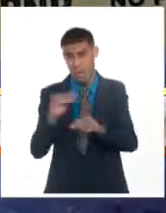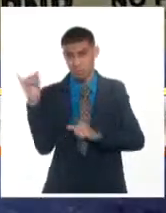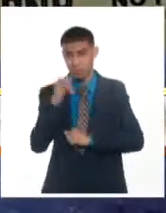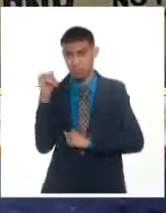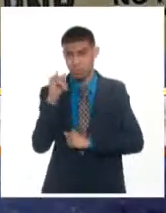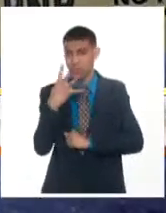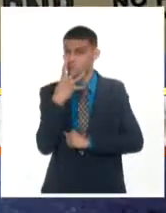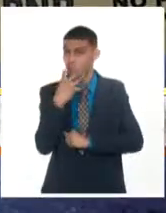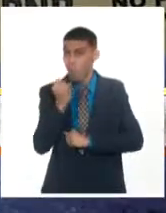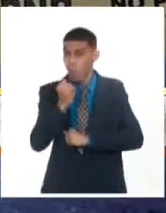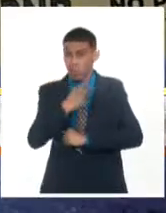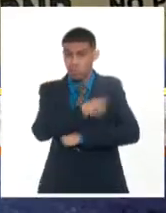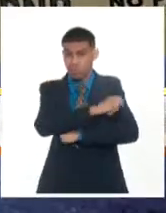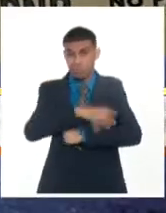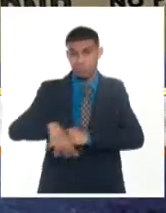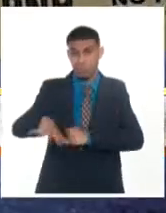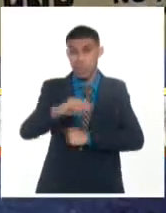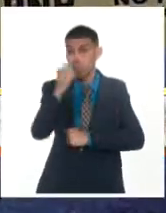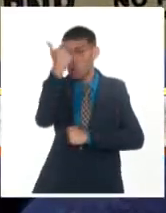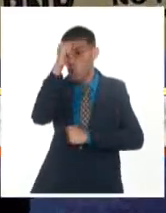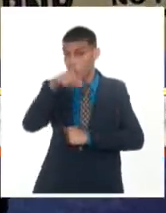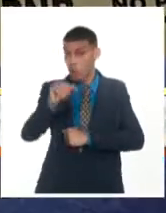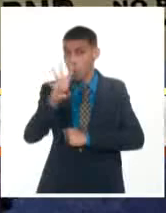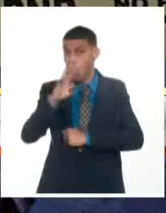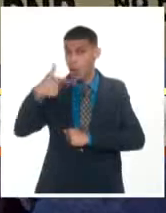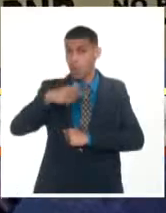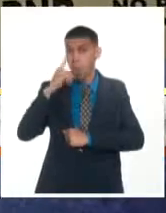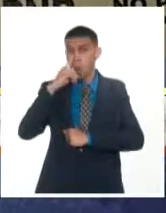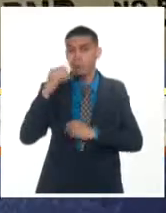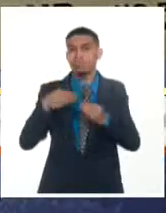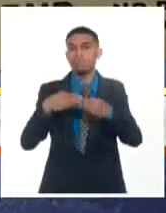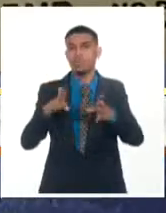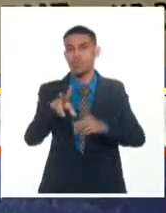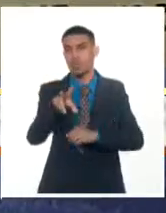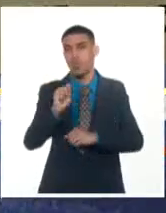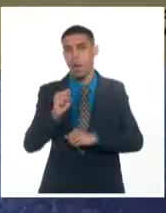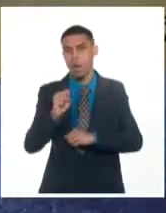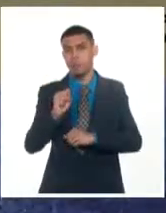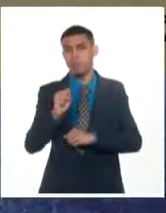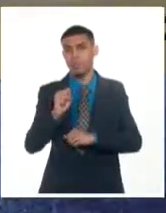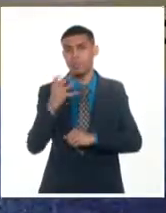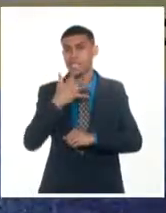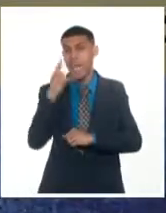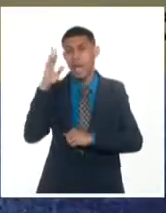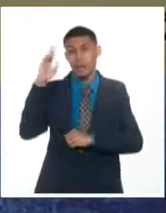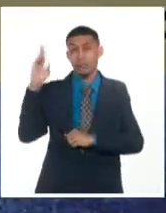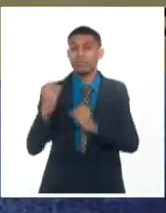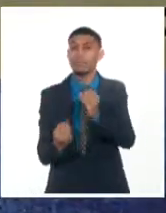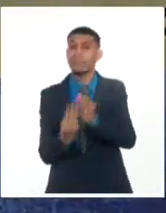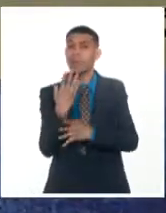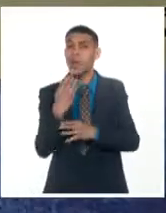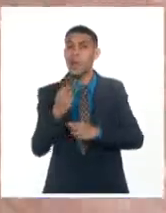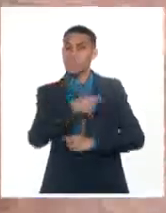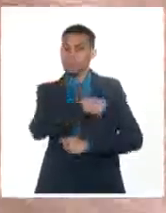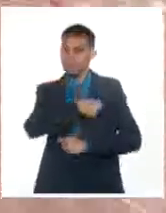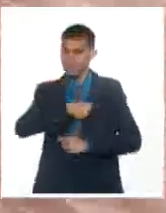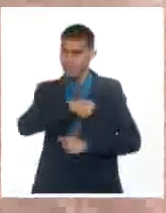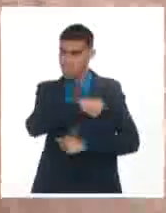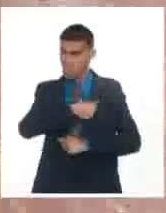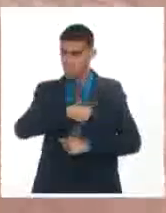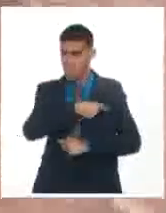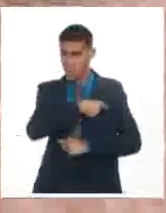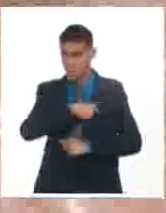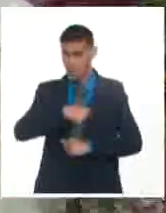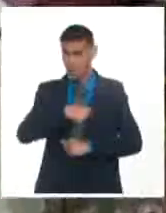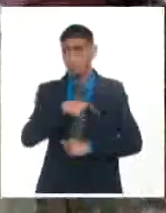serie, que se estrenará este domingo 4 de junio en homenaje al aniversario 62 de la creación del Ministerio del Interior.